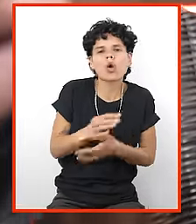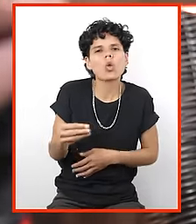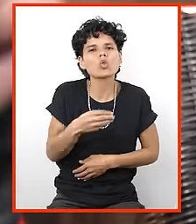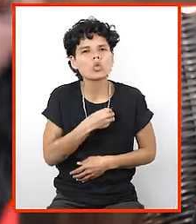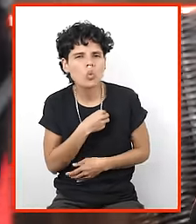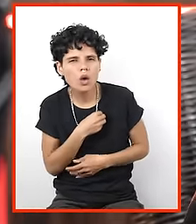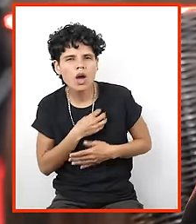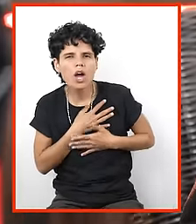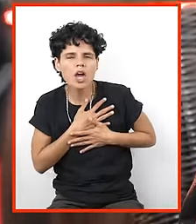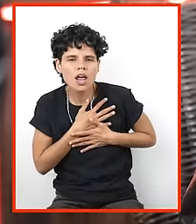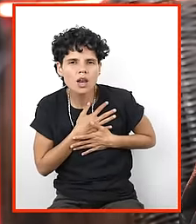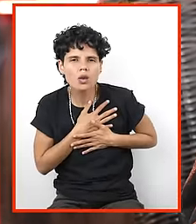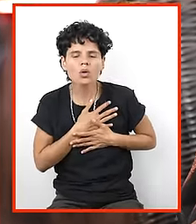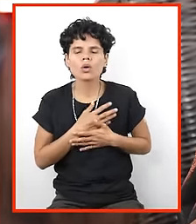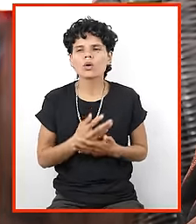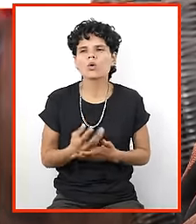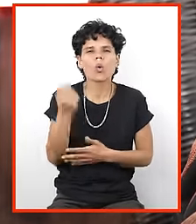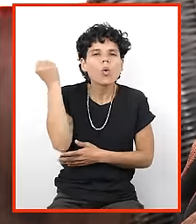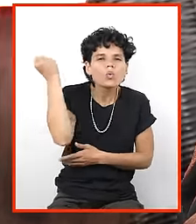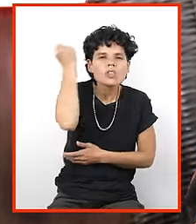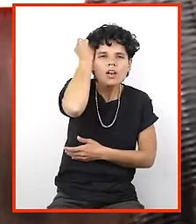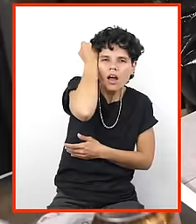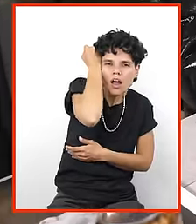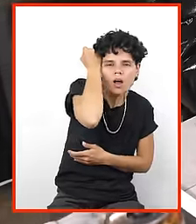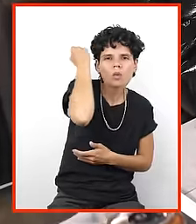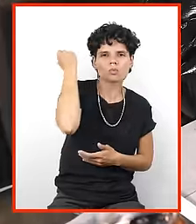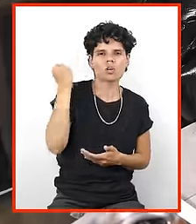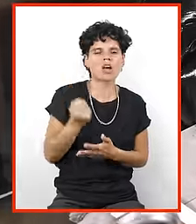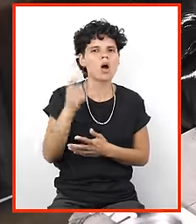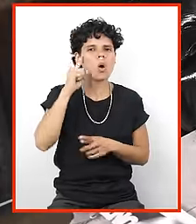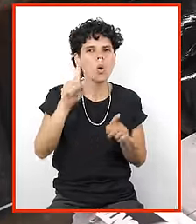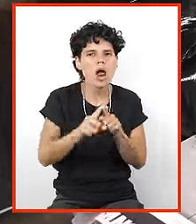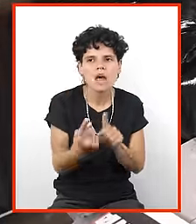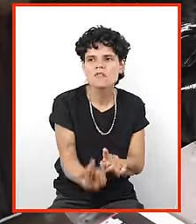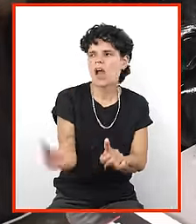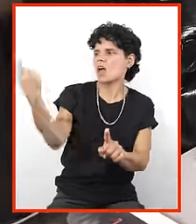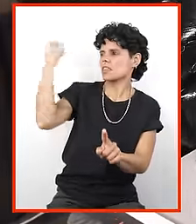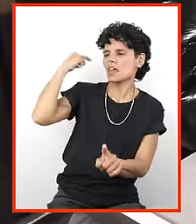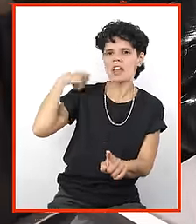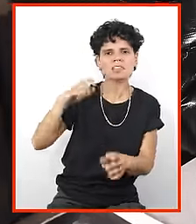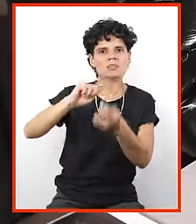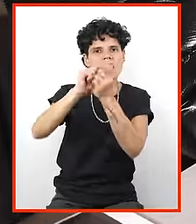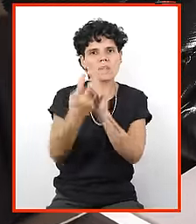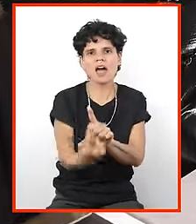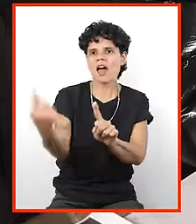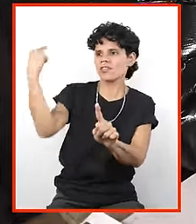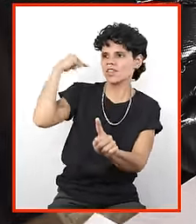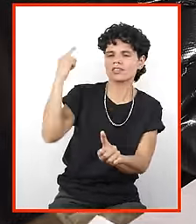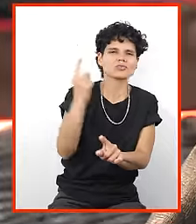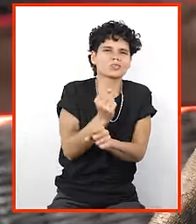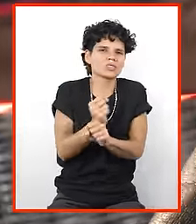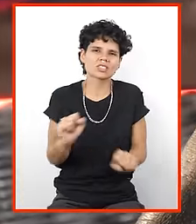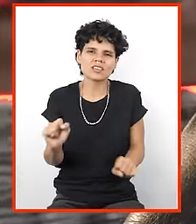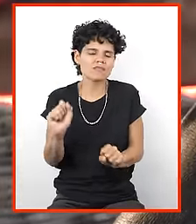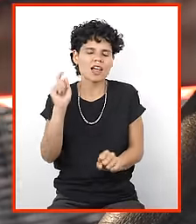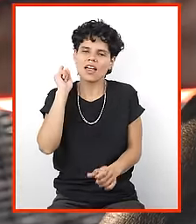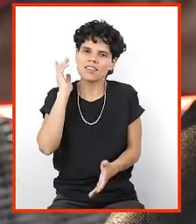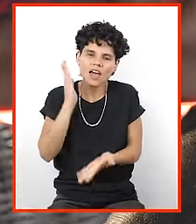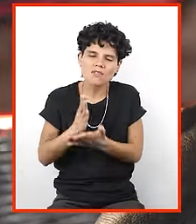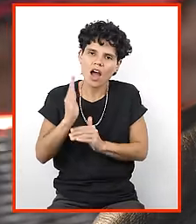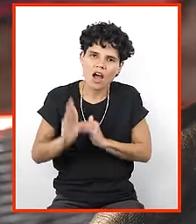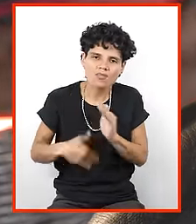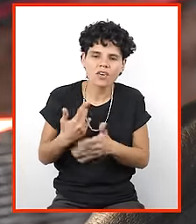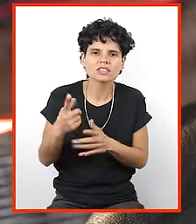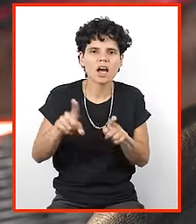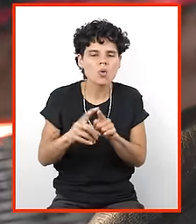alguna experiencia fuerte que tú ya has tenido, no sirve de nada que querer volver atrás para cambiarlas, porque eso ya no va a ser posible. Entonces uno